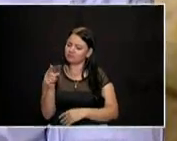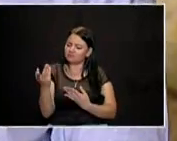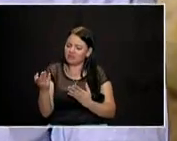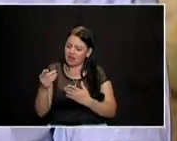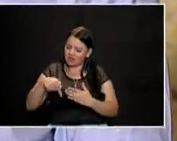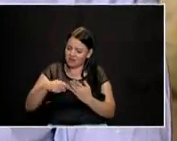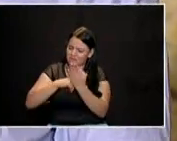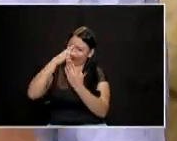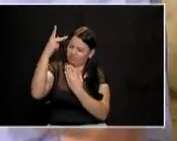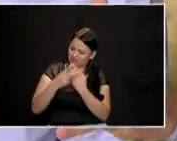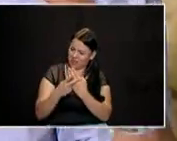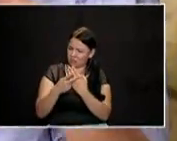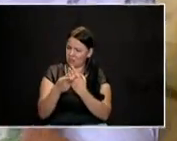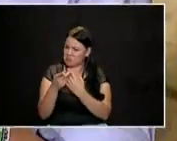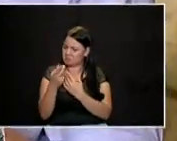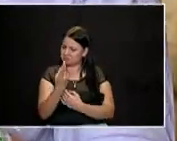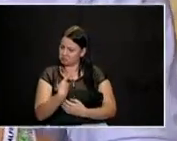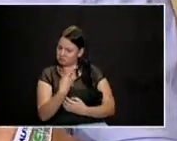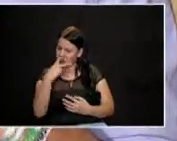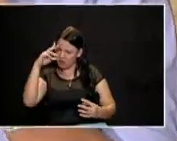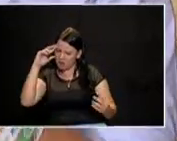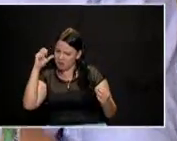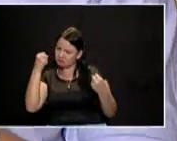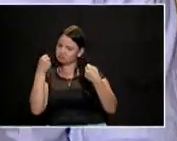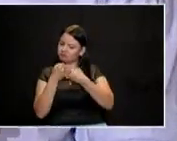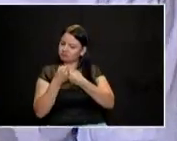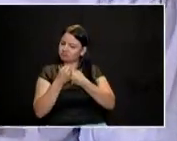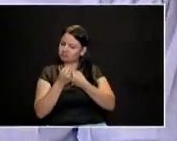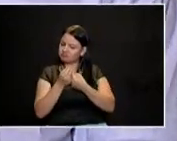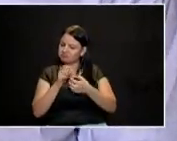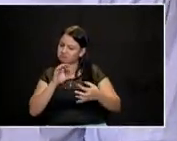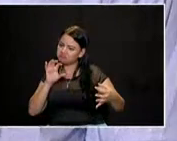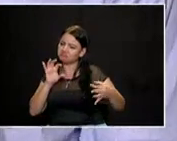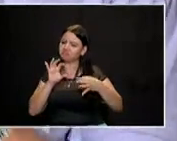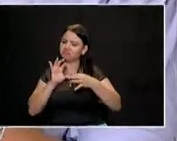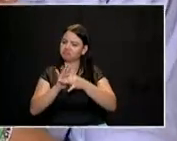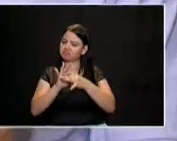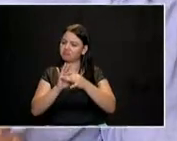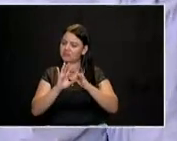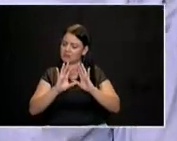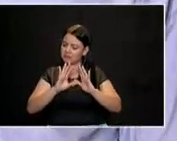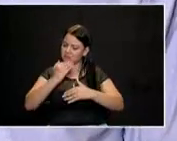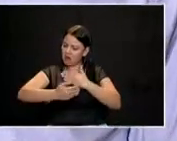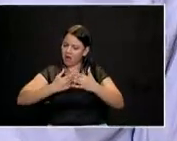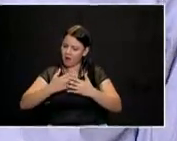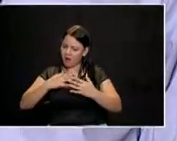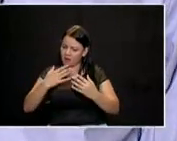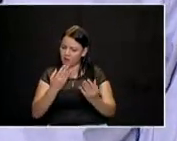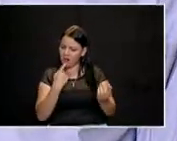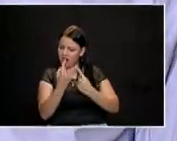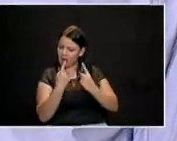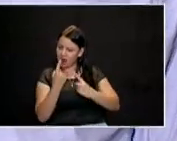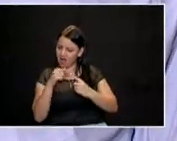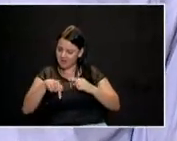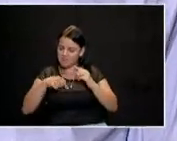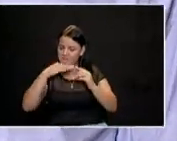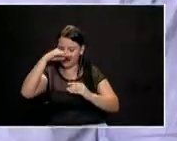nuestro programa de gobierno pueden unirse, pueden lograr ese gran propósito de generar confianza, progreso y felicidad en Medellín?